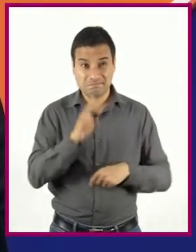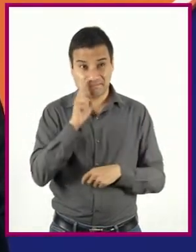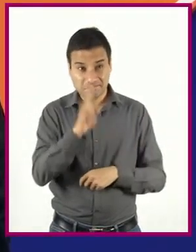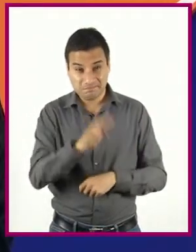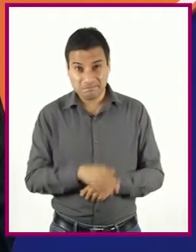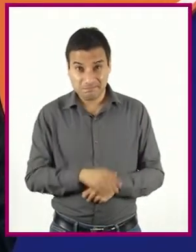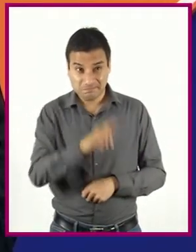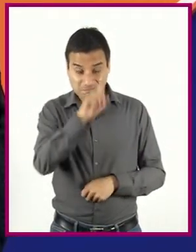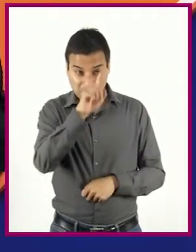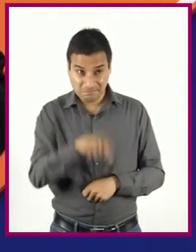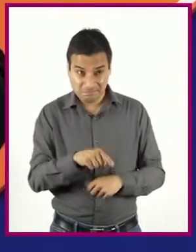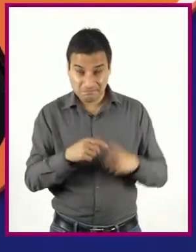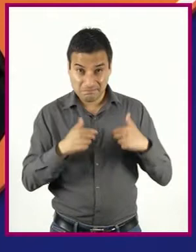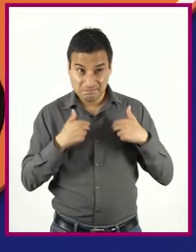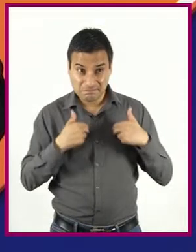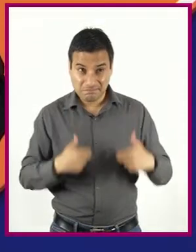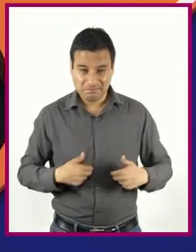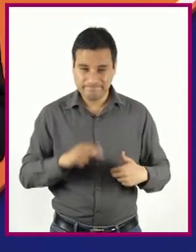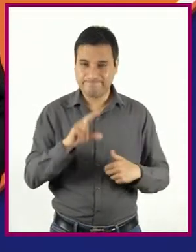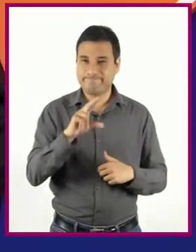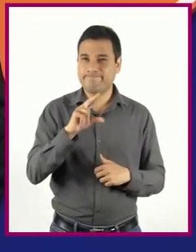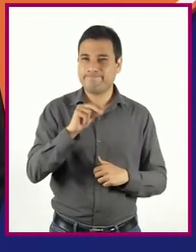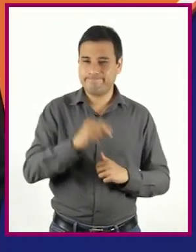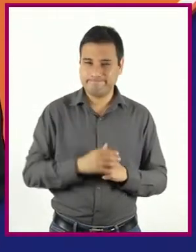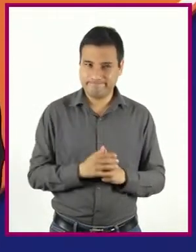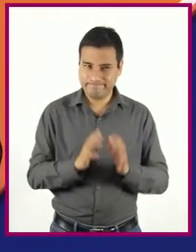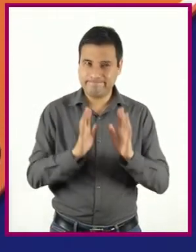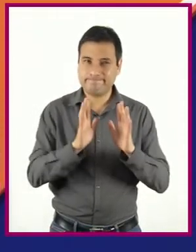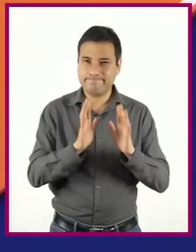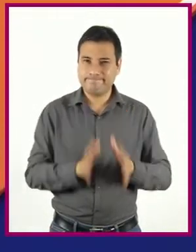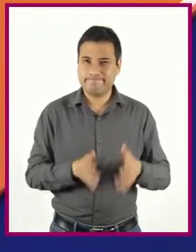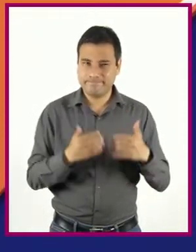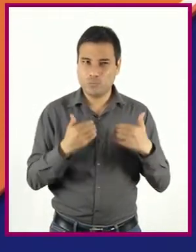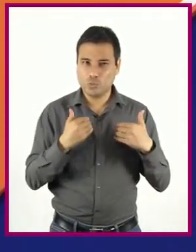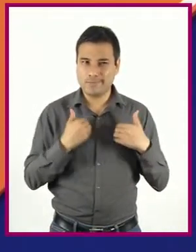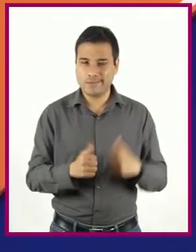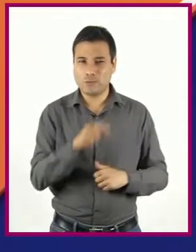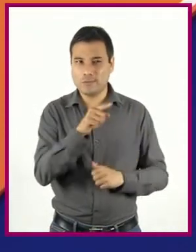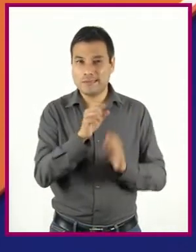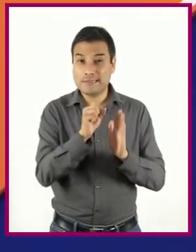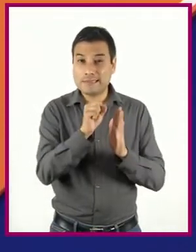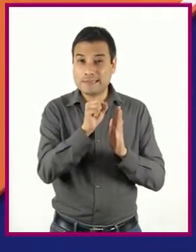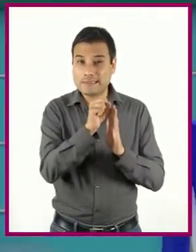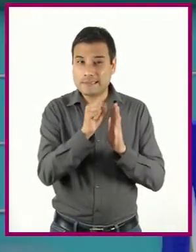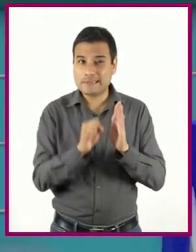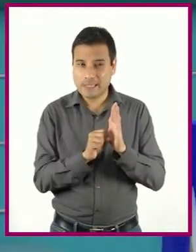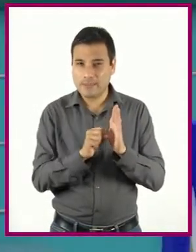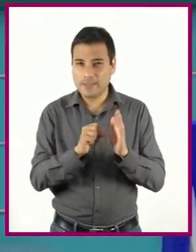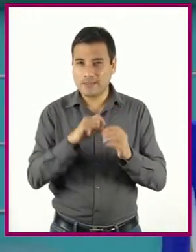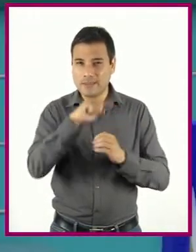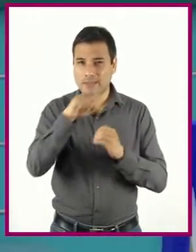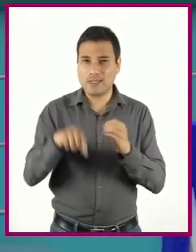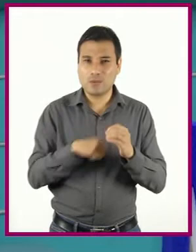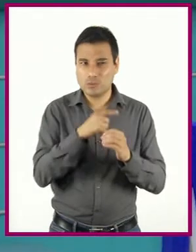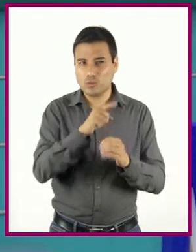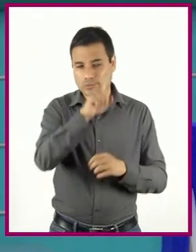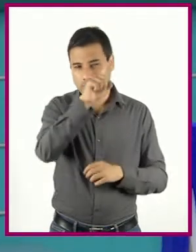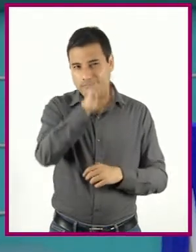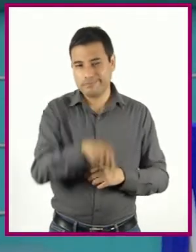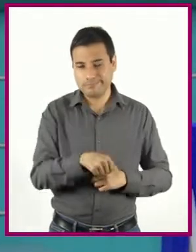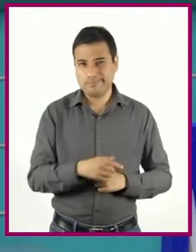individuos y empecé a entenderlas como un sistema complejo de átomos.